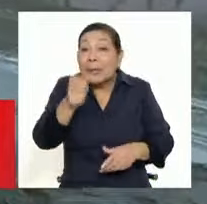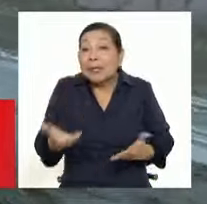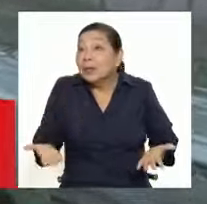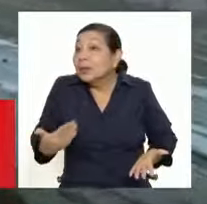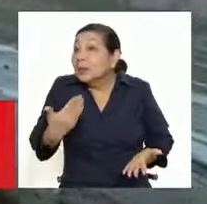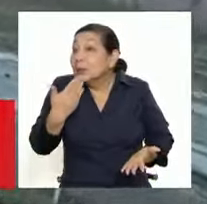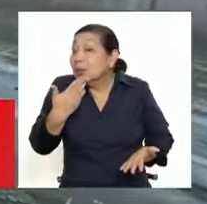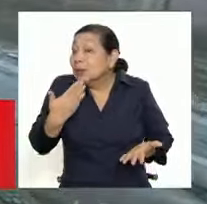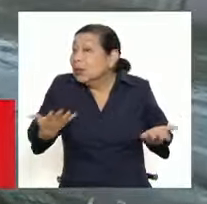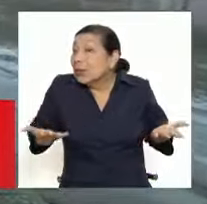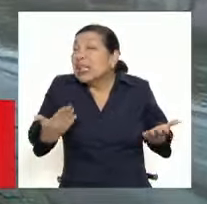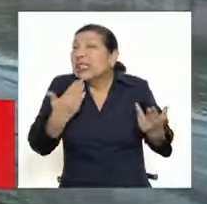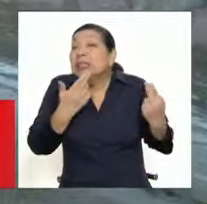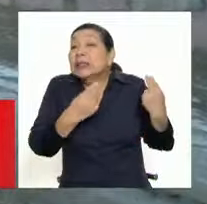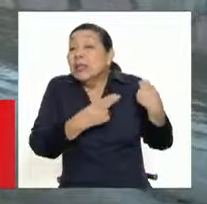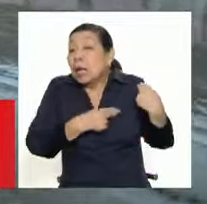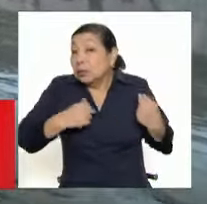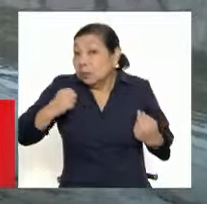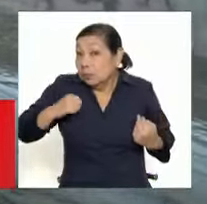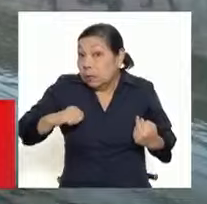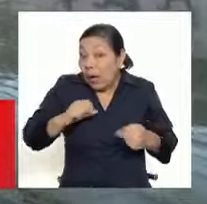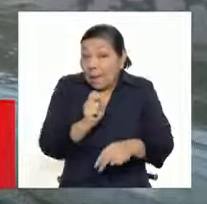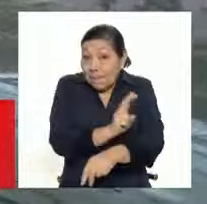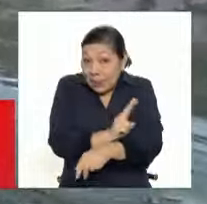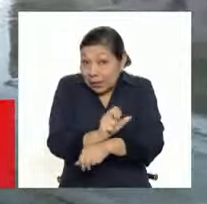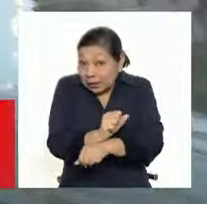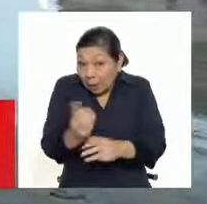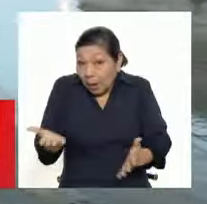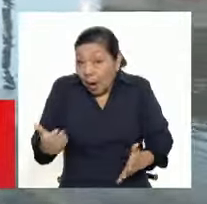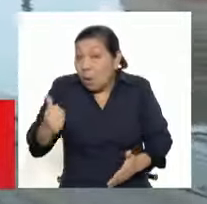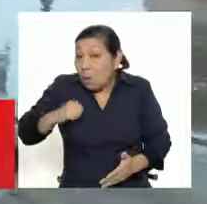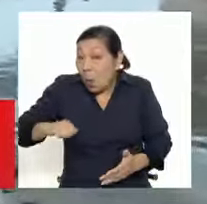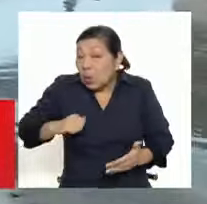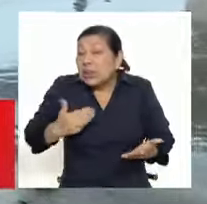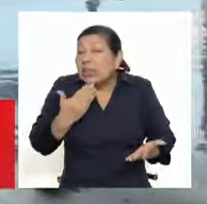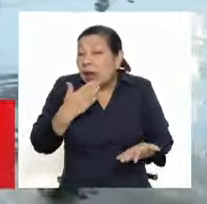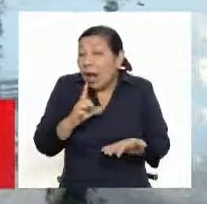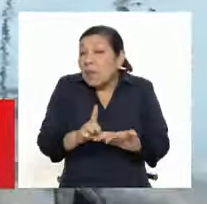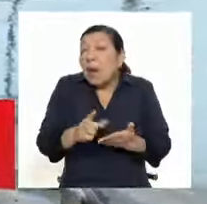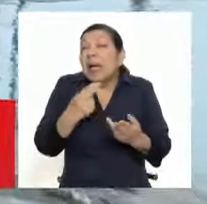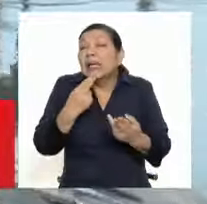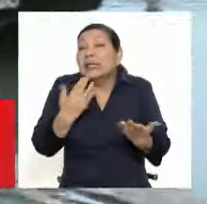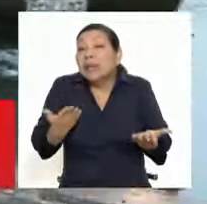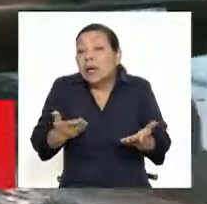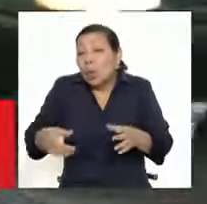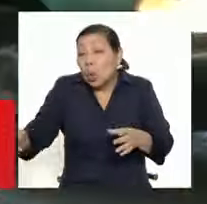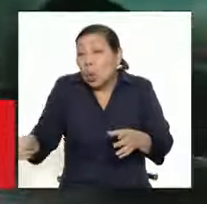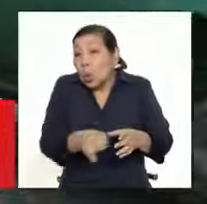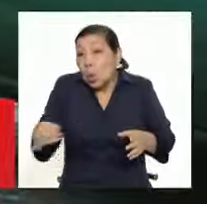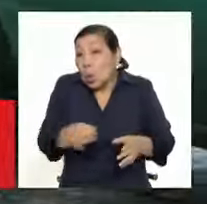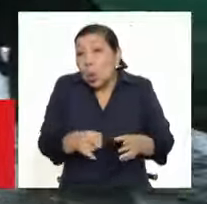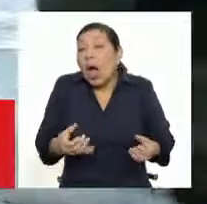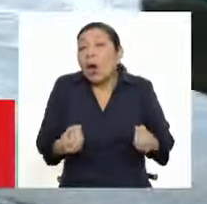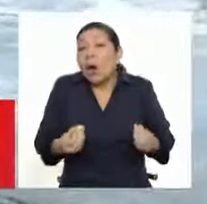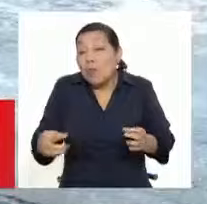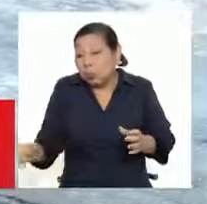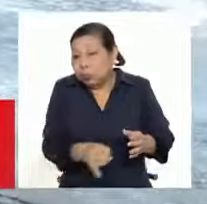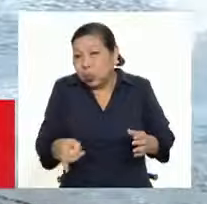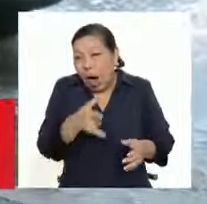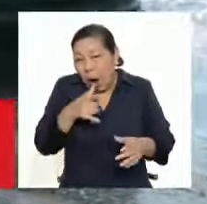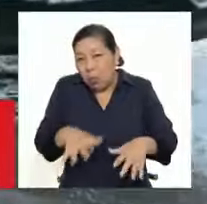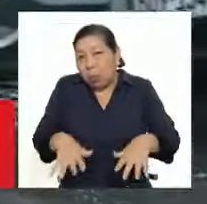no sabemos si le correspondería a la Municipalidad de Villa El Salvador o de repente a la Municipalidad de Lima con motobombas para poder